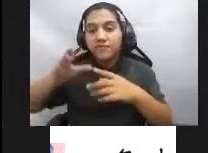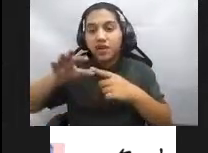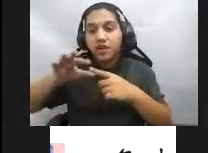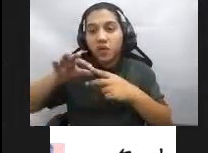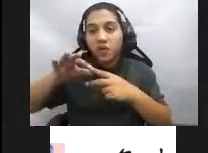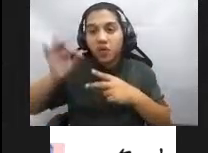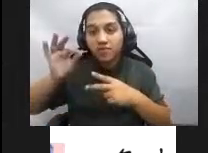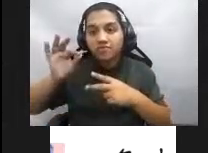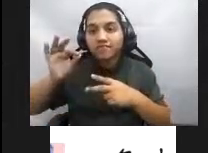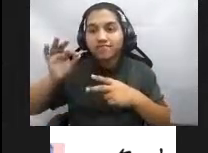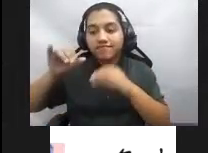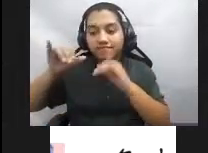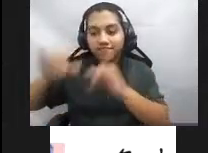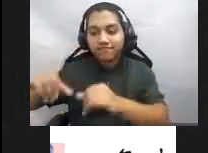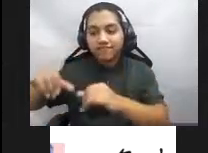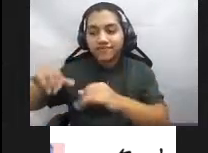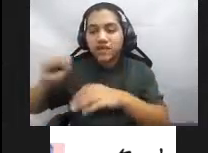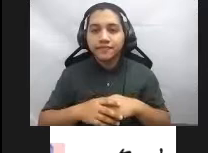España, pues las